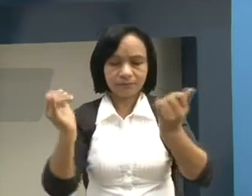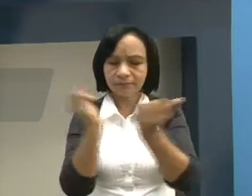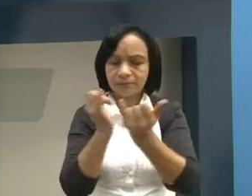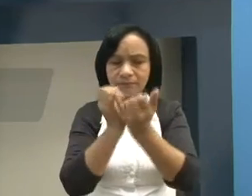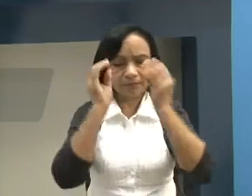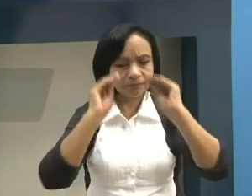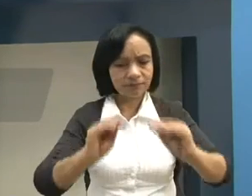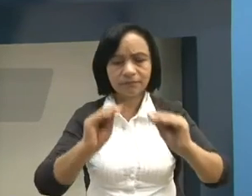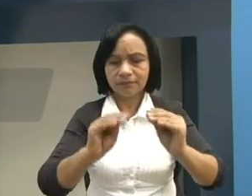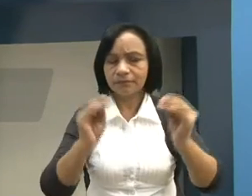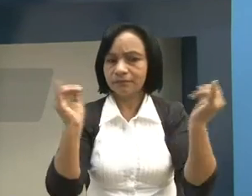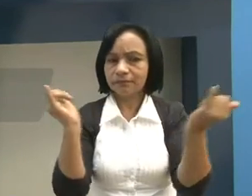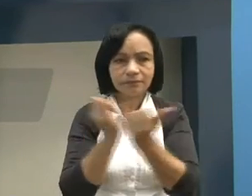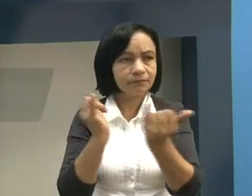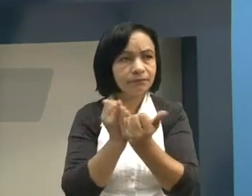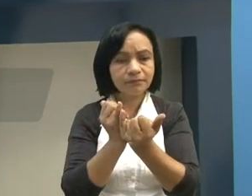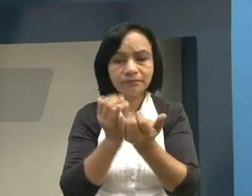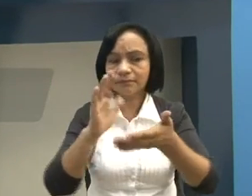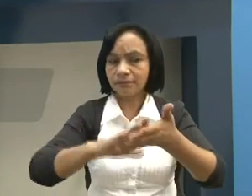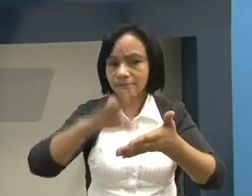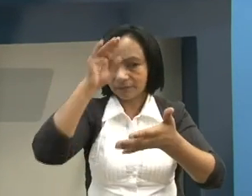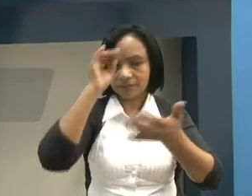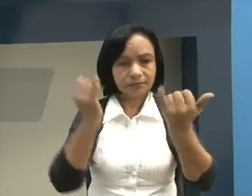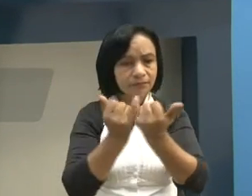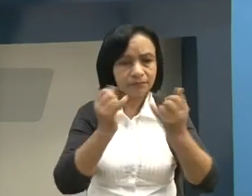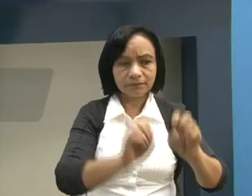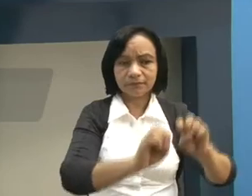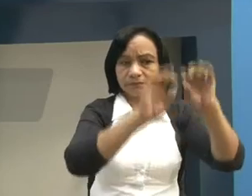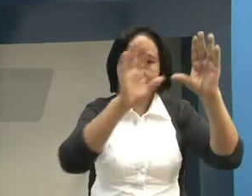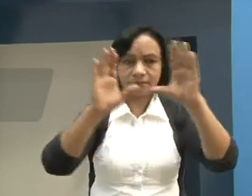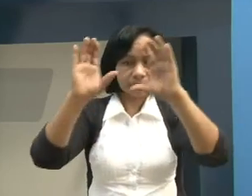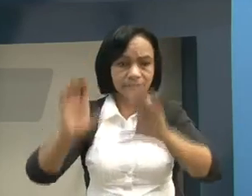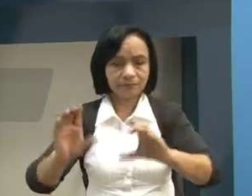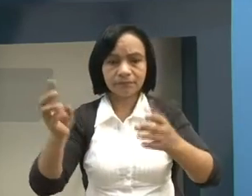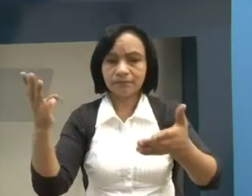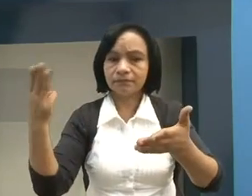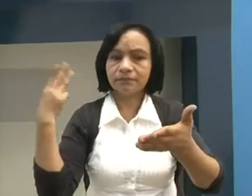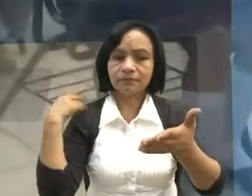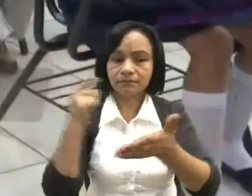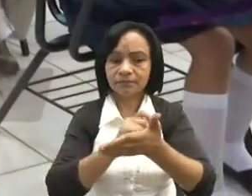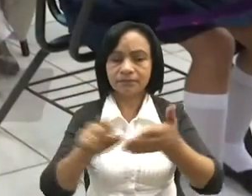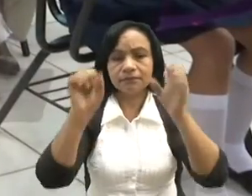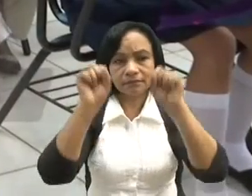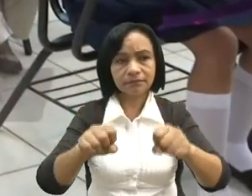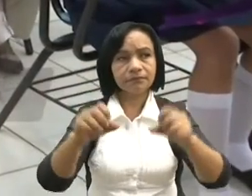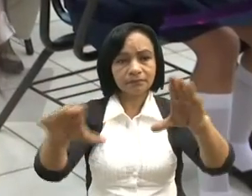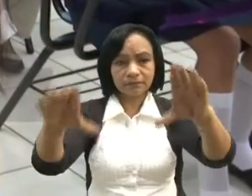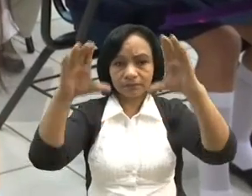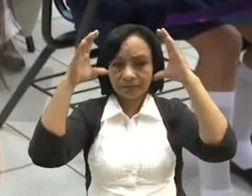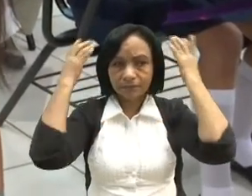misma. La calidad de los procesos de aprendizaje son iguales. Los maestros y las maestras estamos preparados para poder hacer una buena